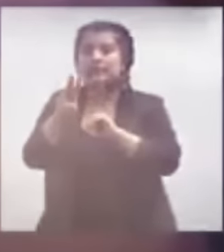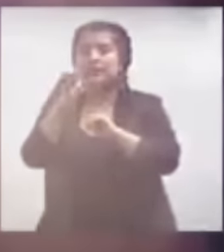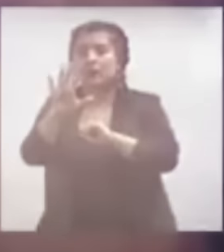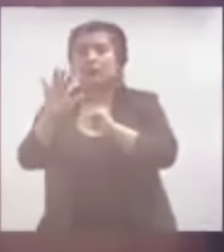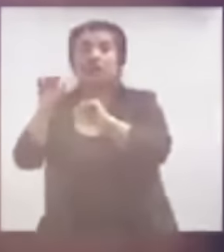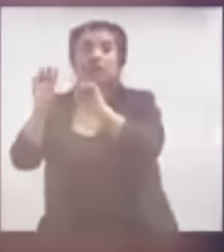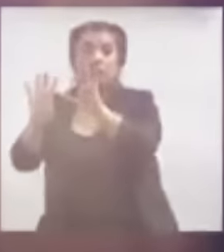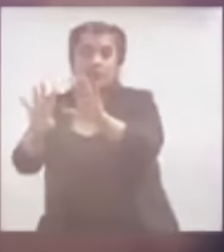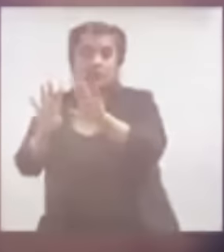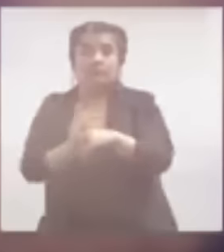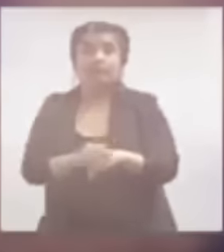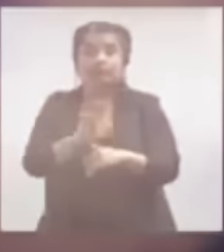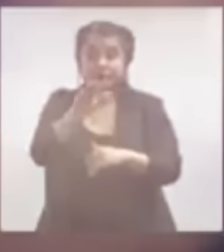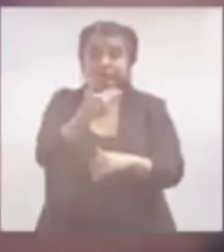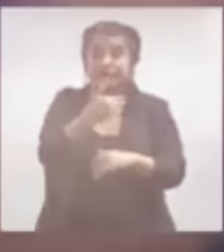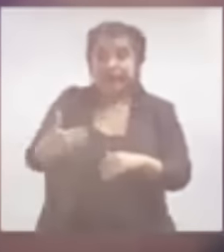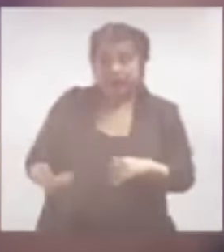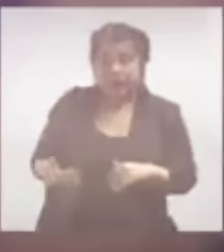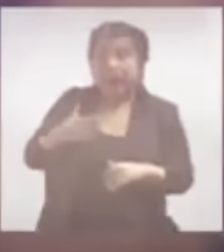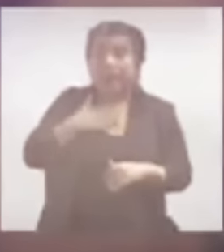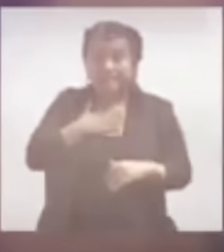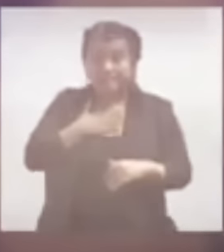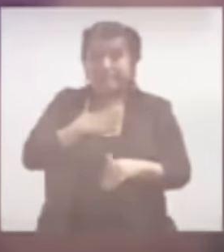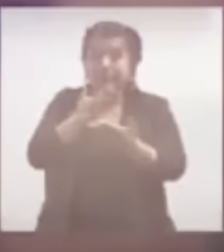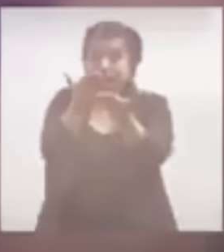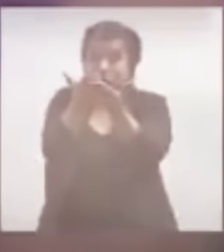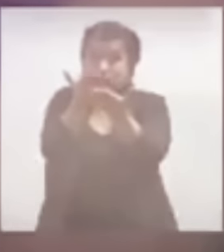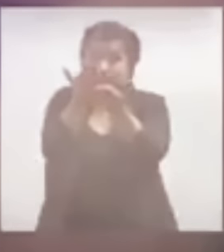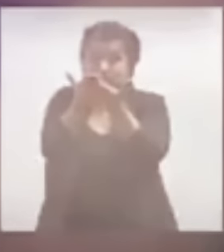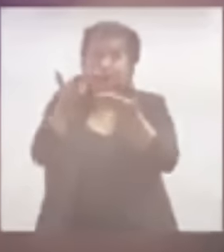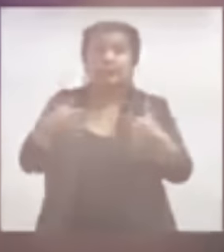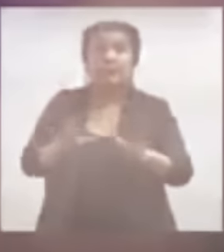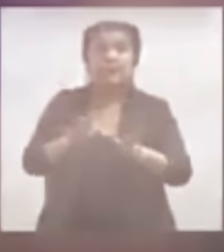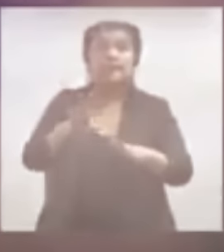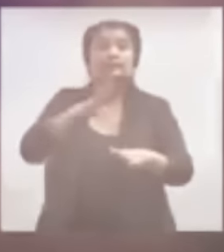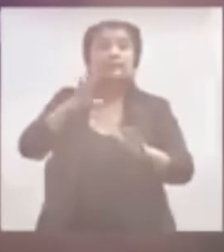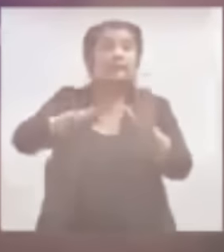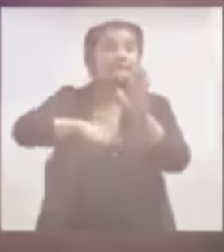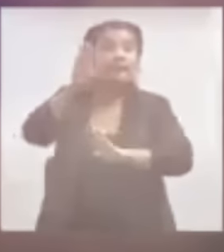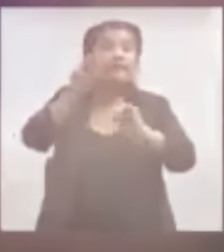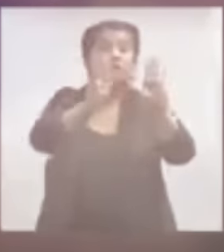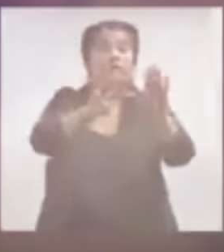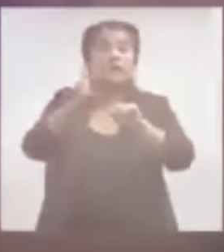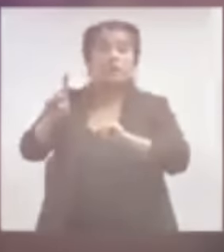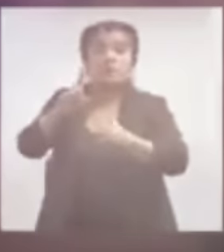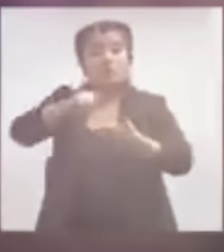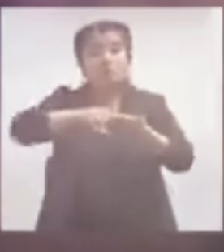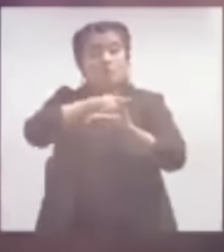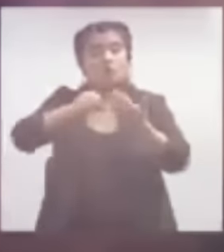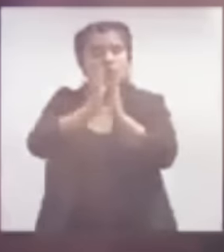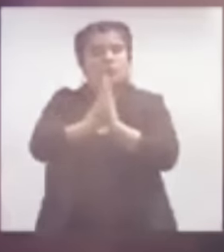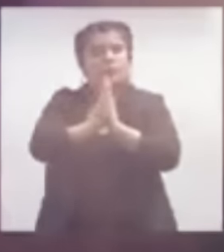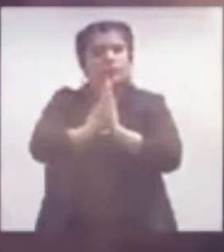6359. Pero presidente, lo que me gustaría pedirle es que si alcanzamos los 81 votos, por favor